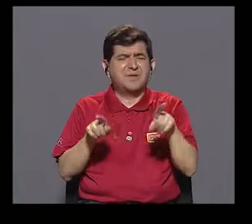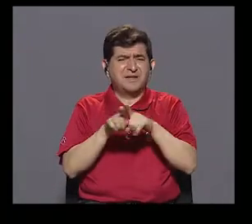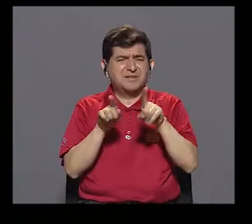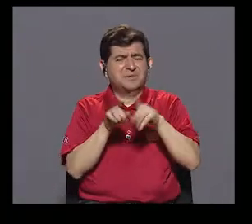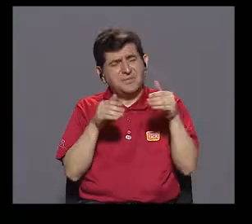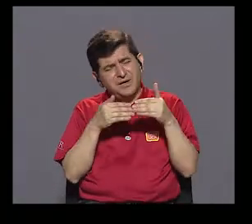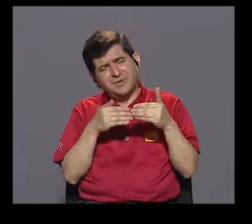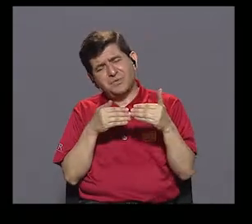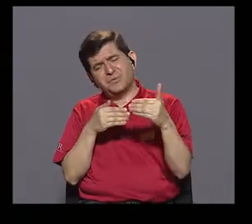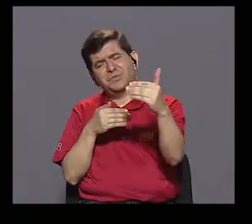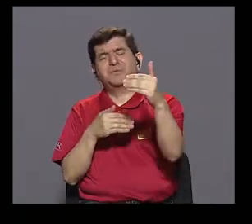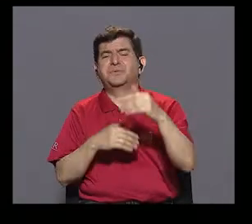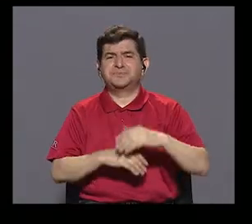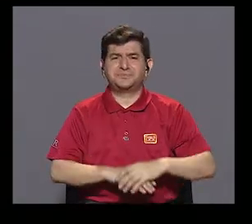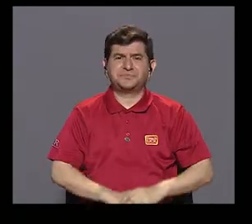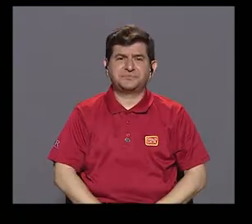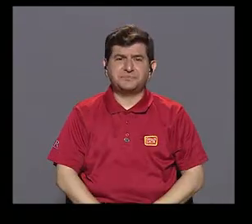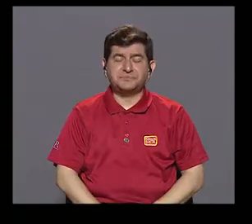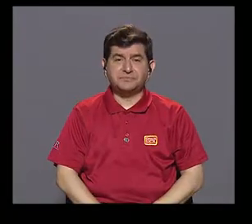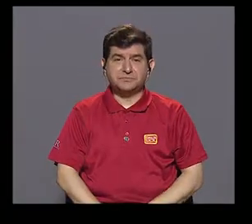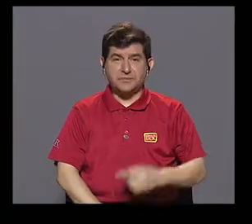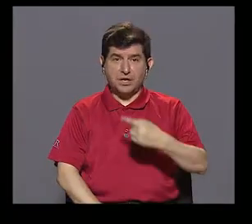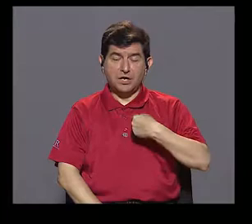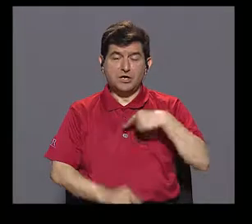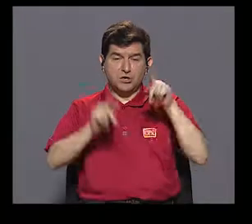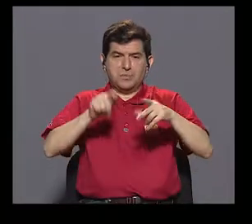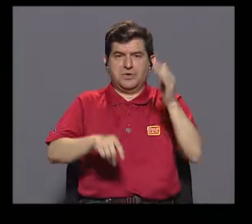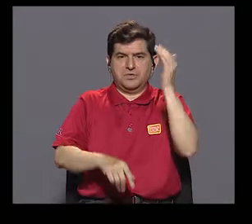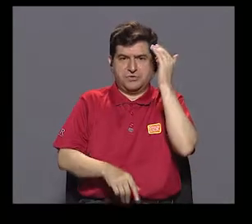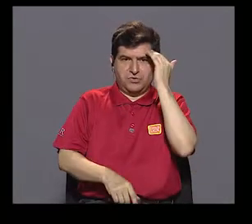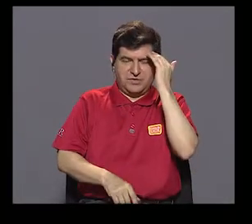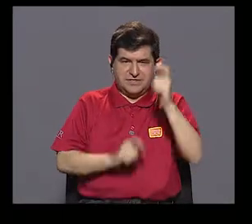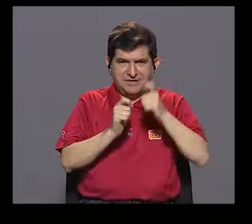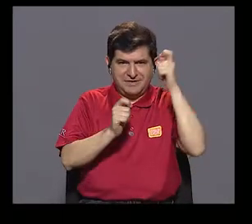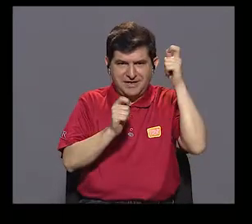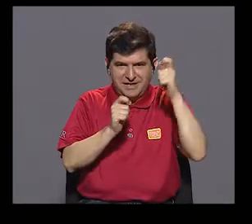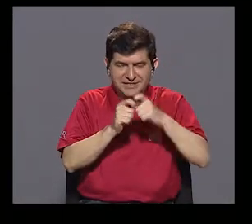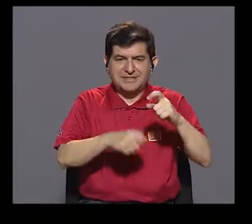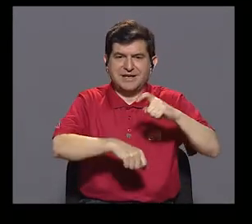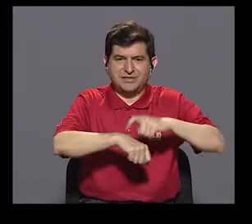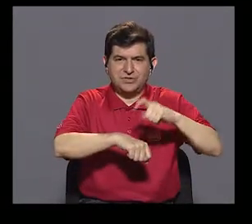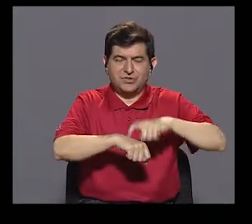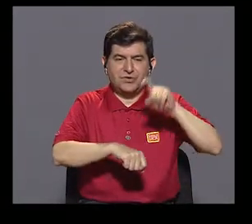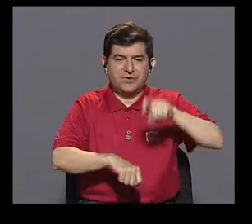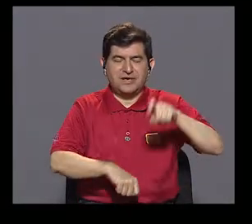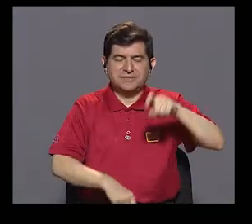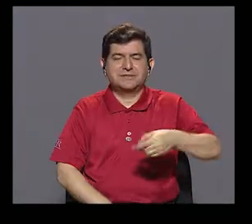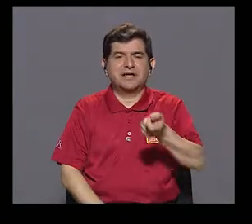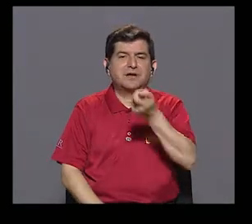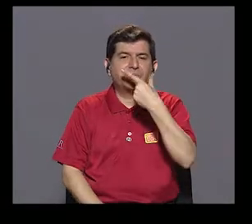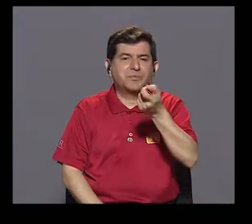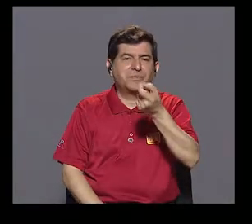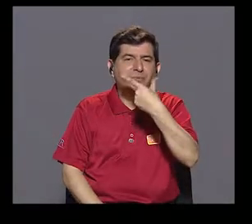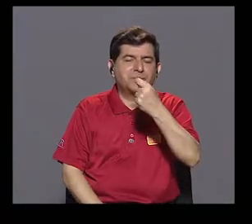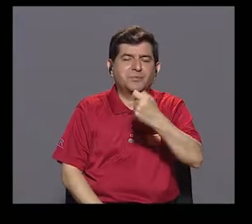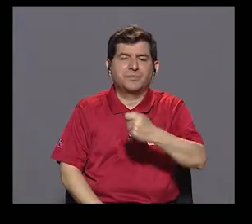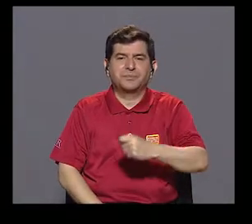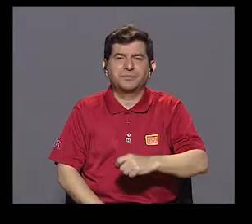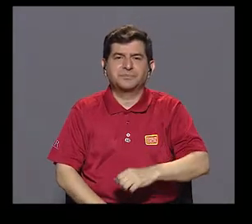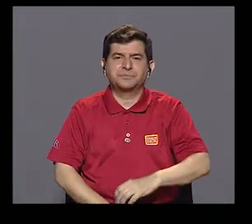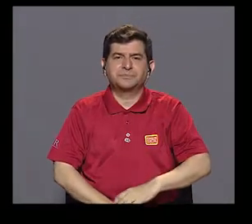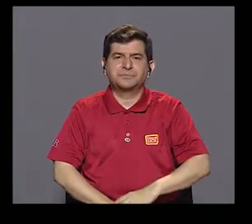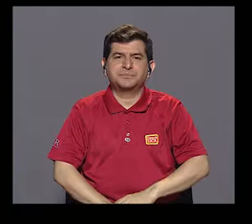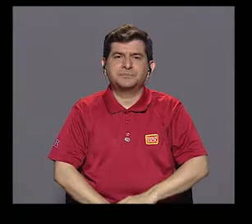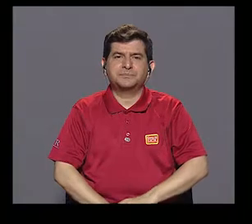también. Y yo era la que sabía a qué horas exactamente le tocaban las pastillas.